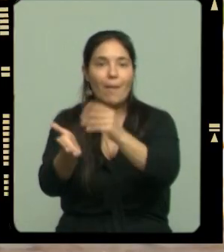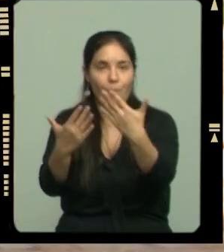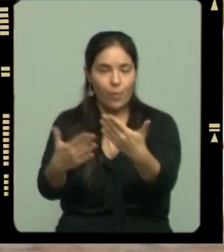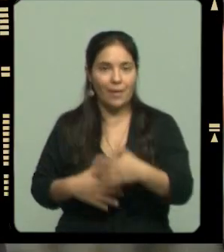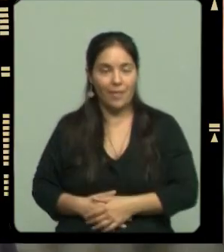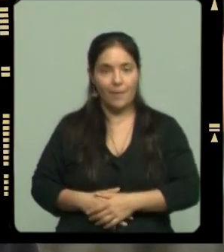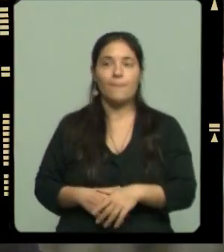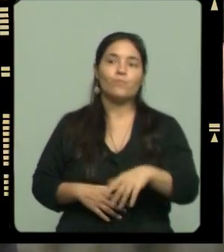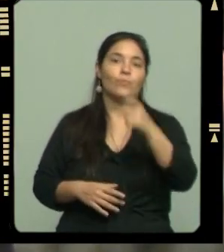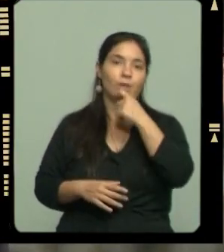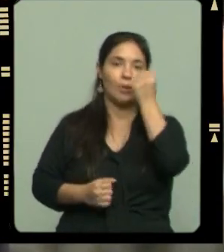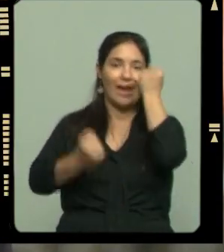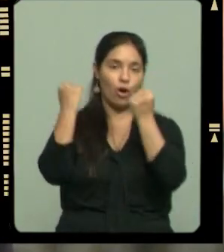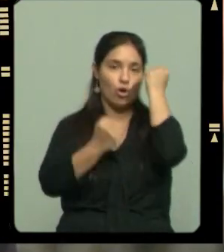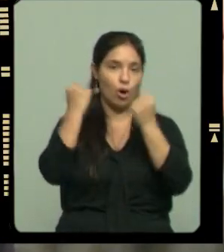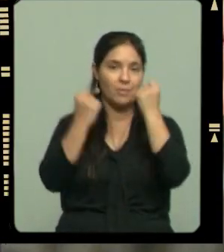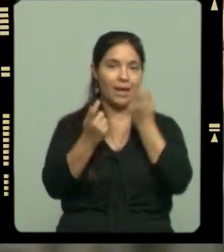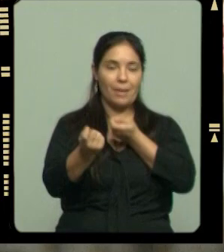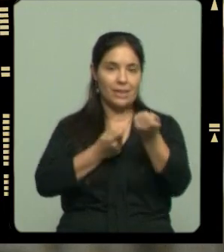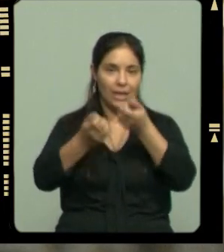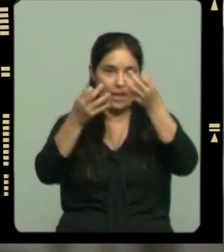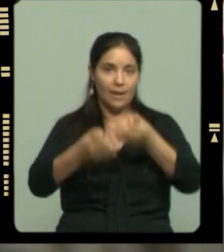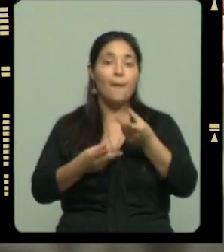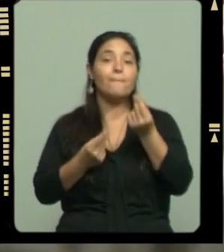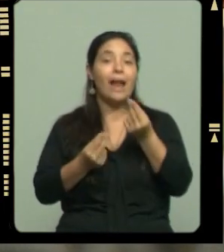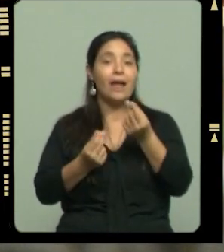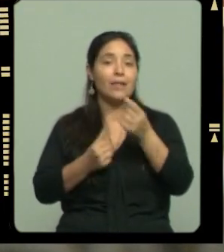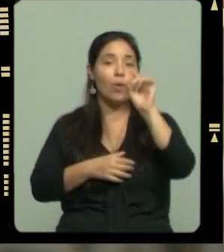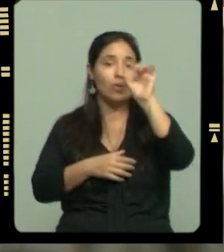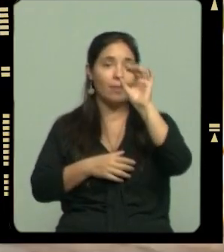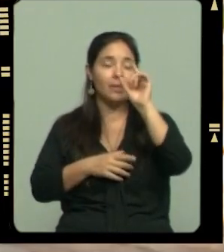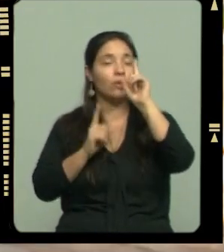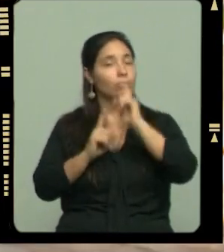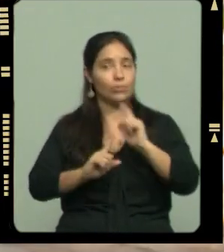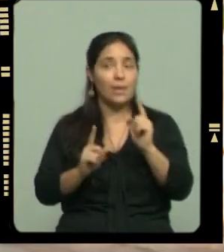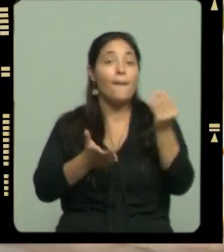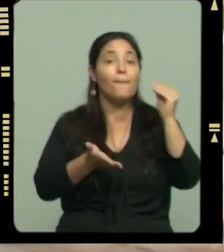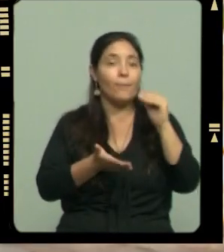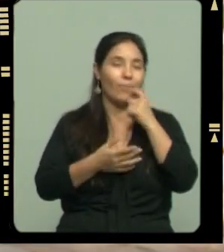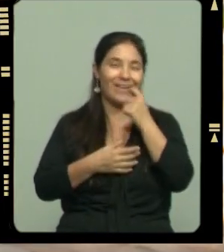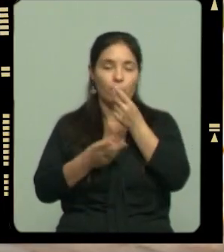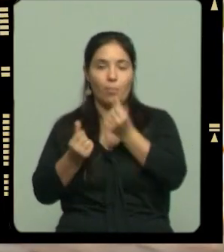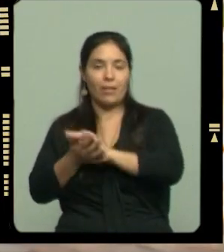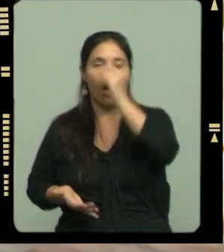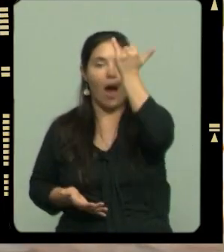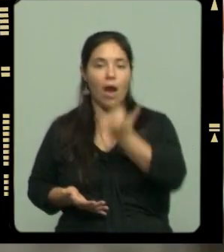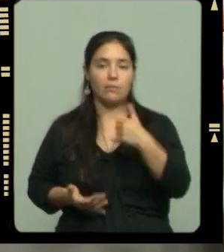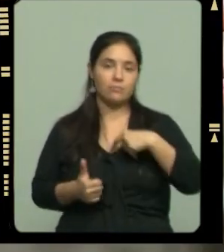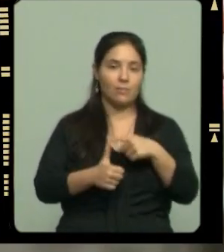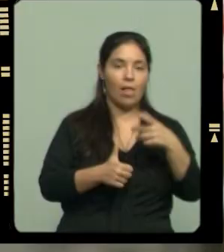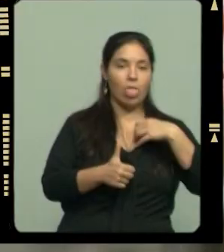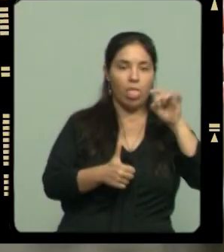sentido que es eficiente, que es económicamente eficiente. Ya no es solo la riqueza financiera. Porque si a costa de riqueza